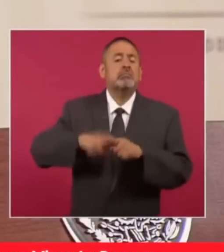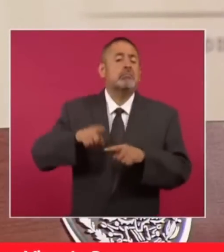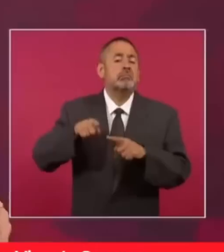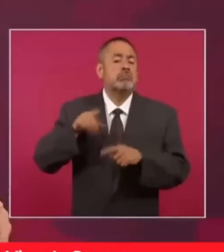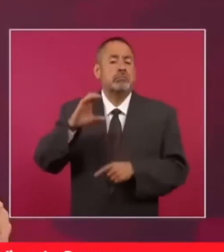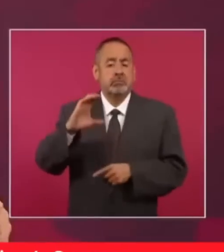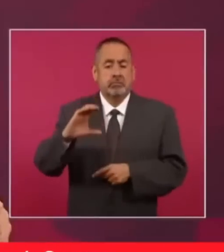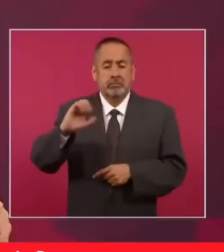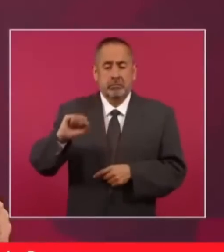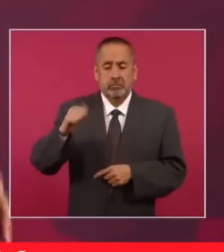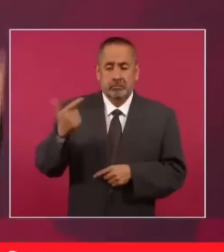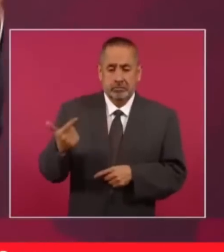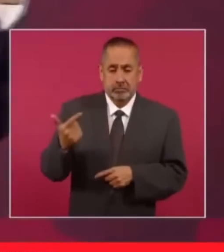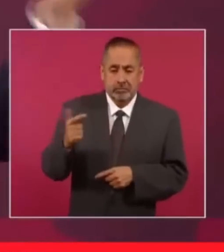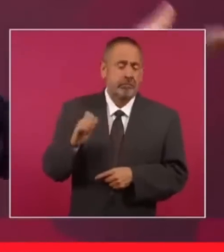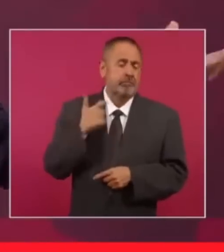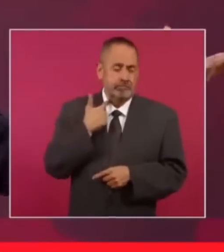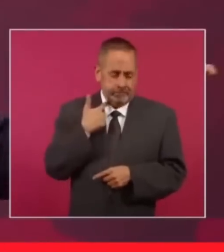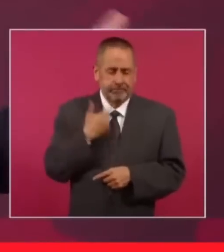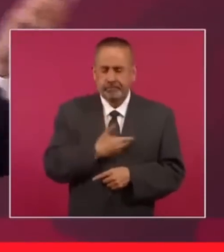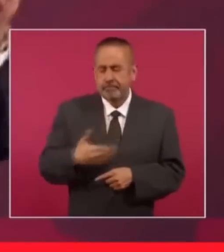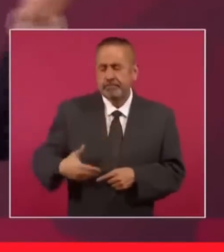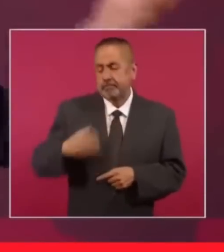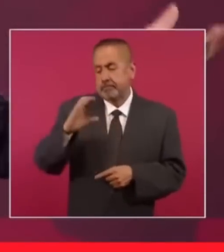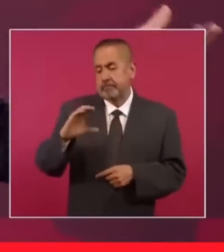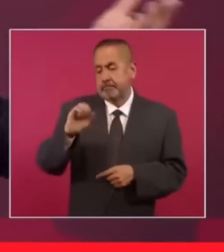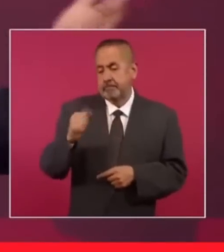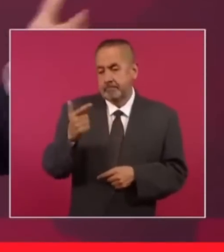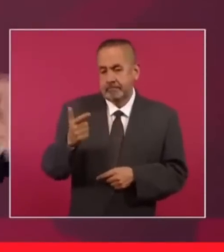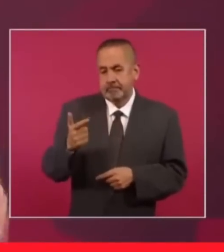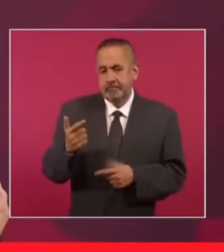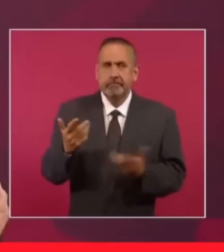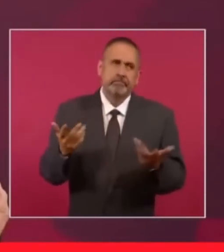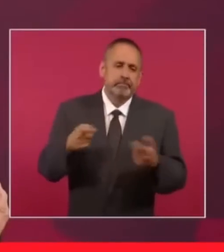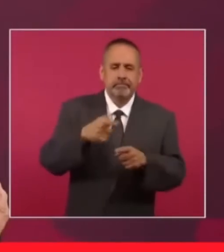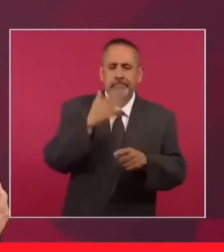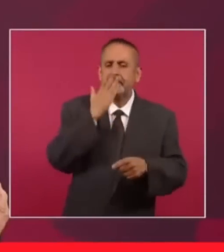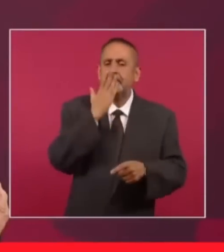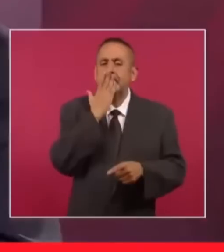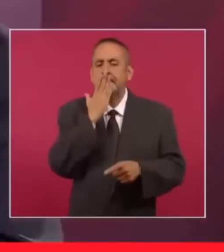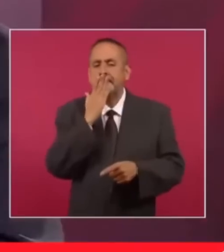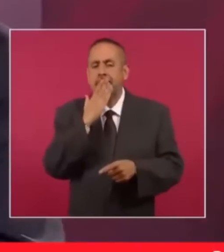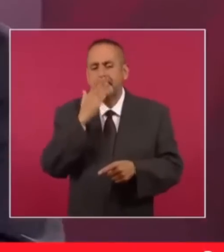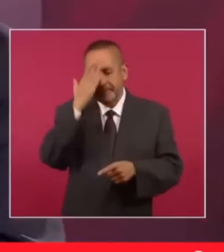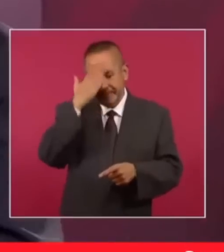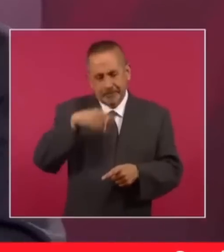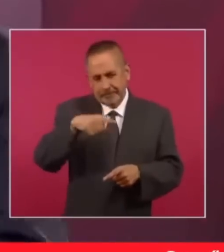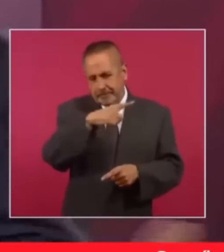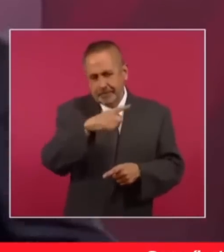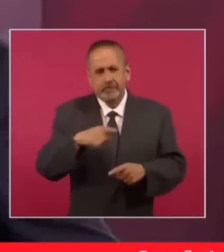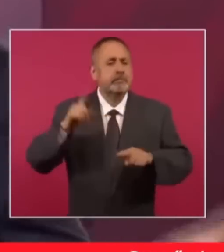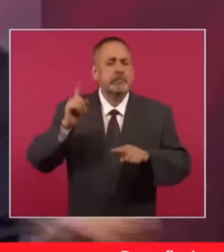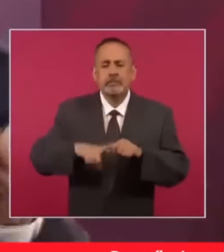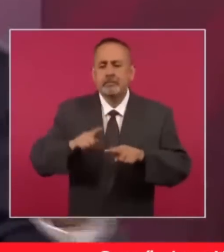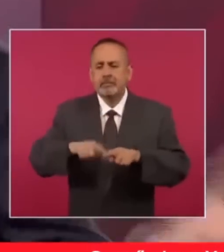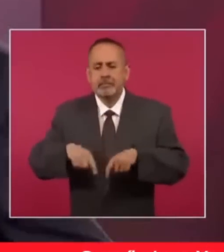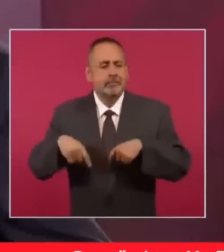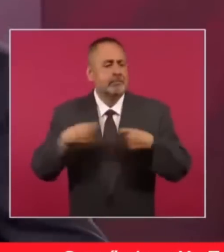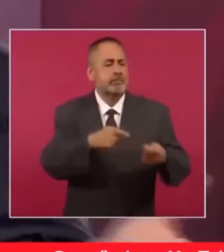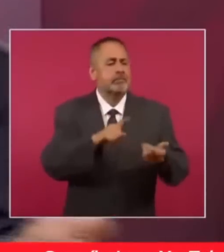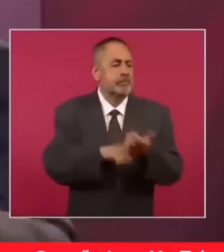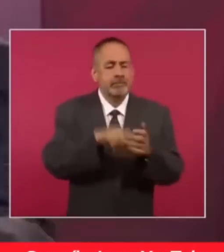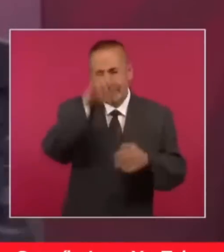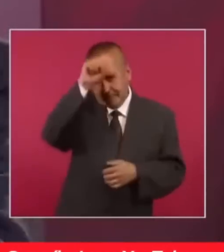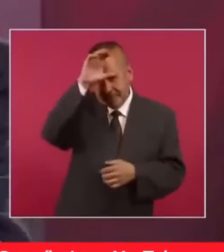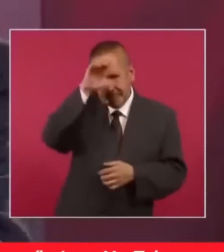que precisamente él hace una recuperación histórica de un mapacheo electoral. Es esa recuperación histórica la que les